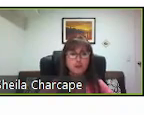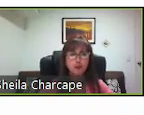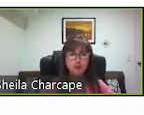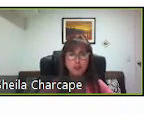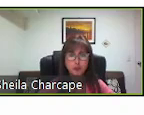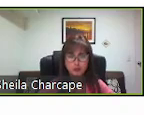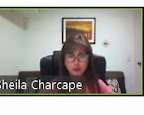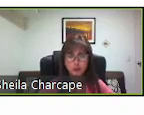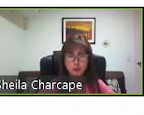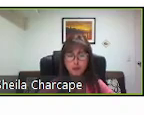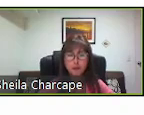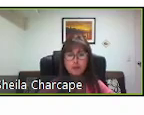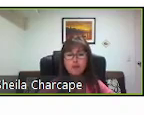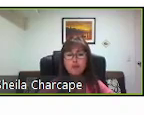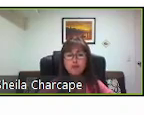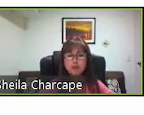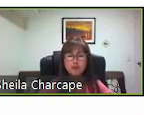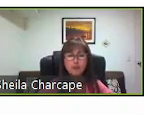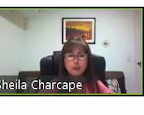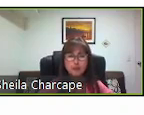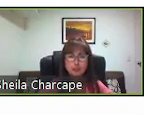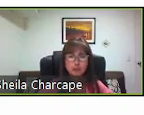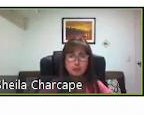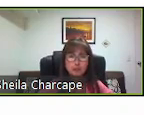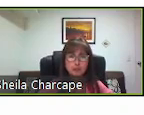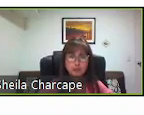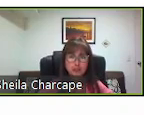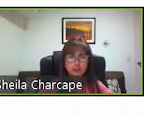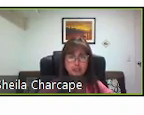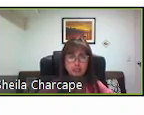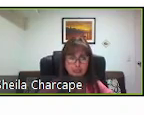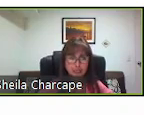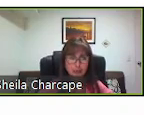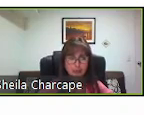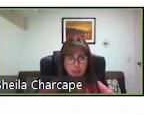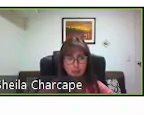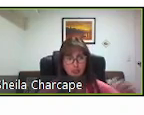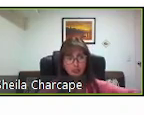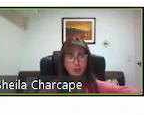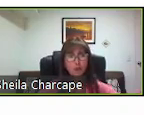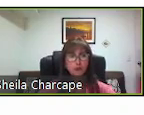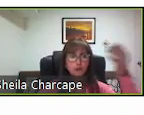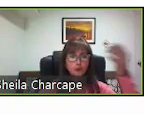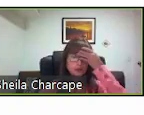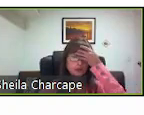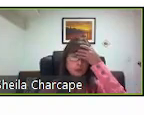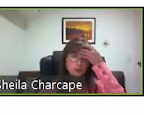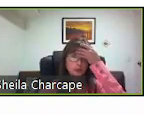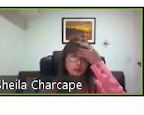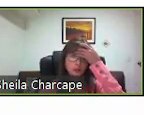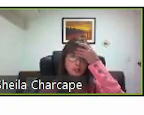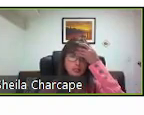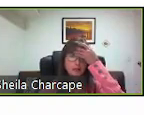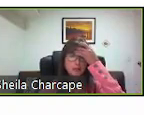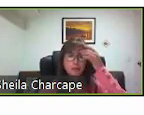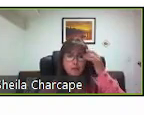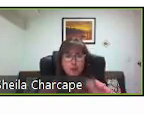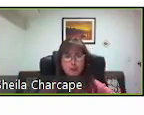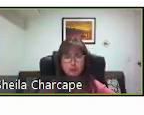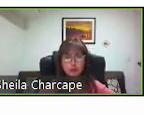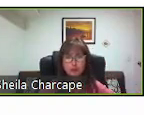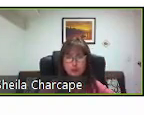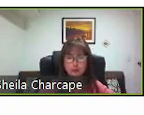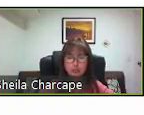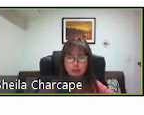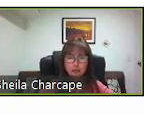de un estudio microscópico, donde los alvéolos están dilatados con un contorno poligonal,